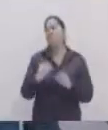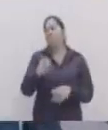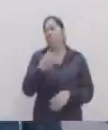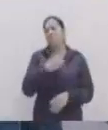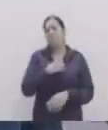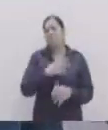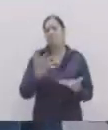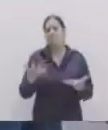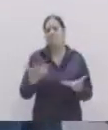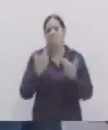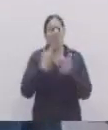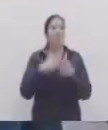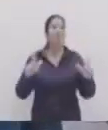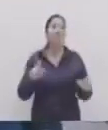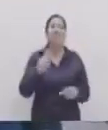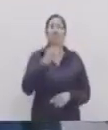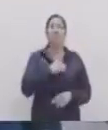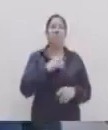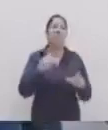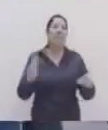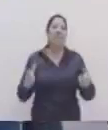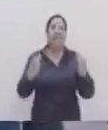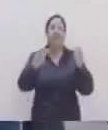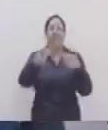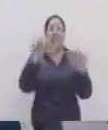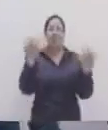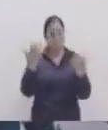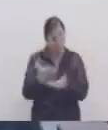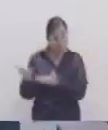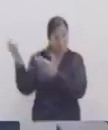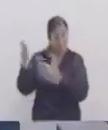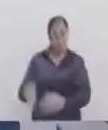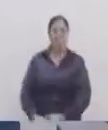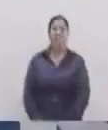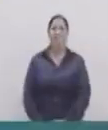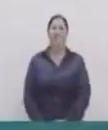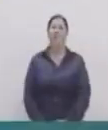Entonces lo dejamos a tu creatividad, manos a la obra.